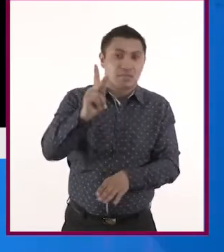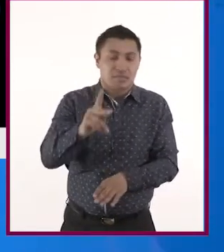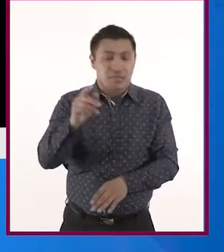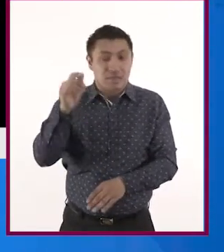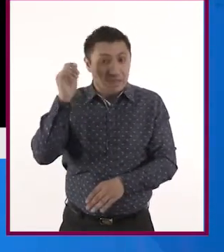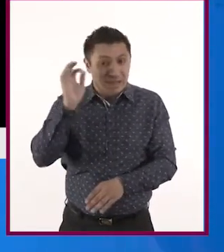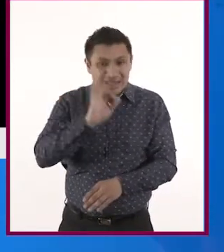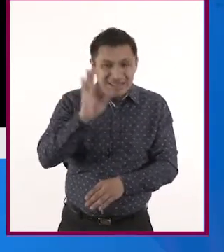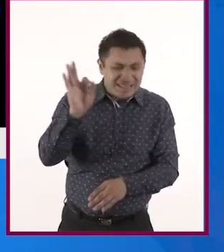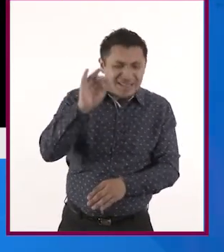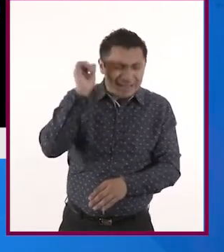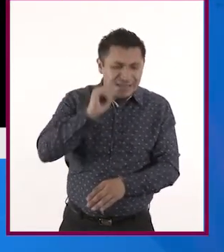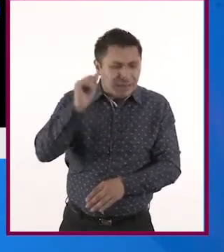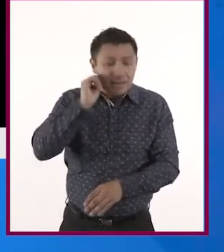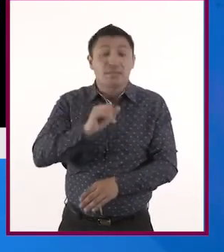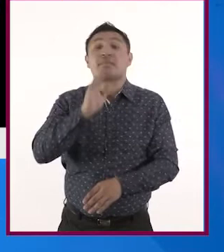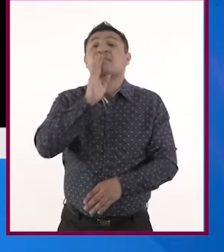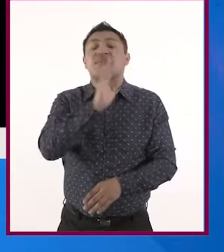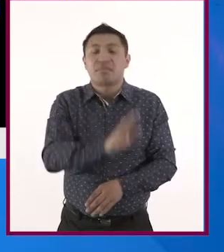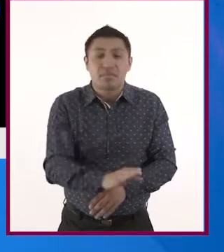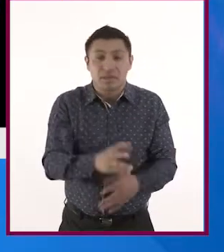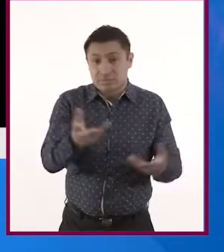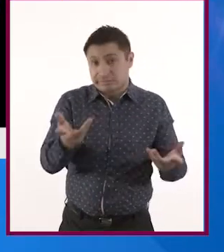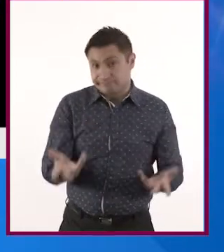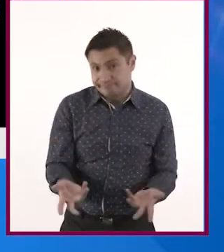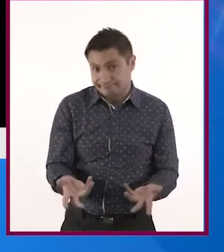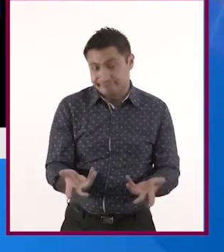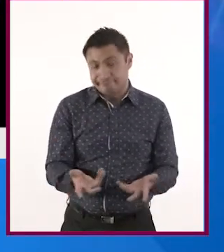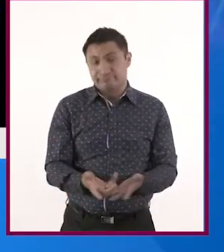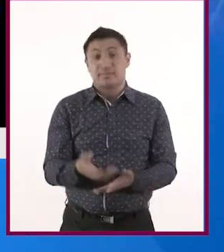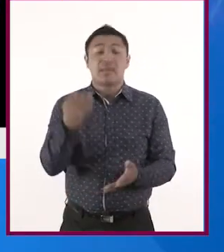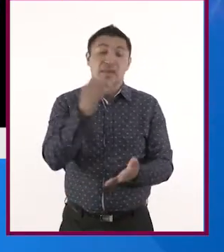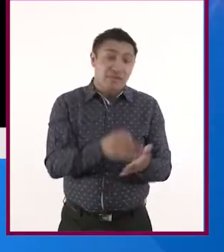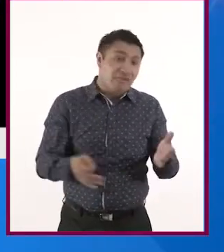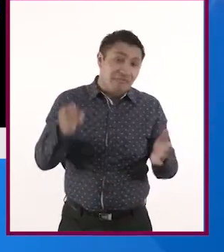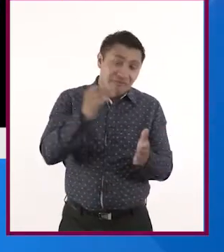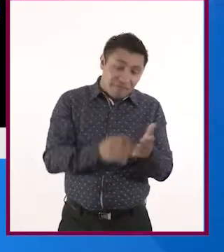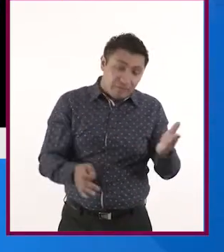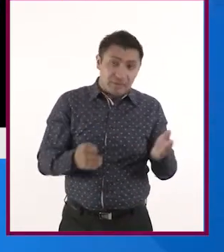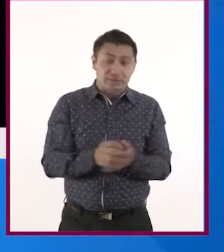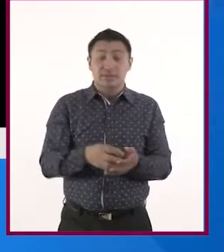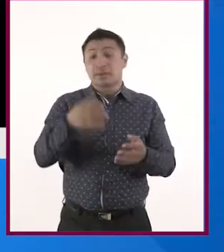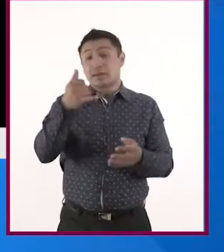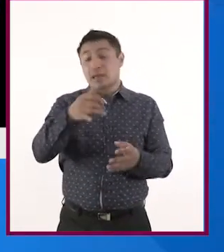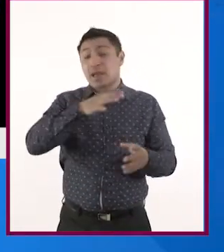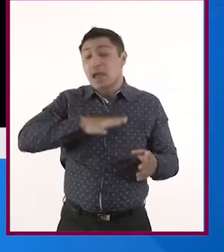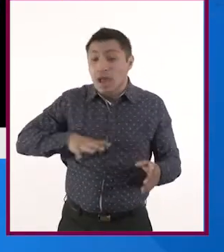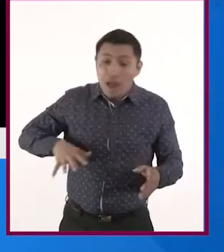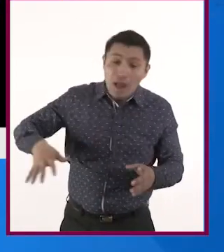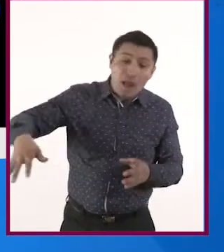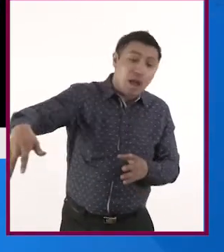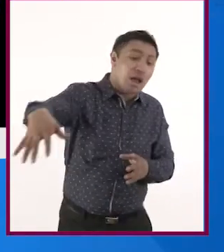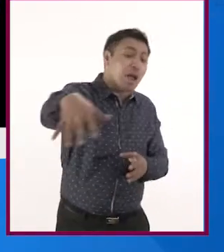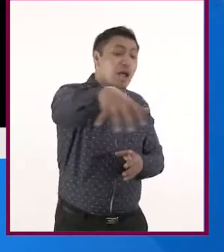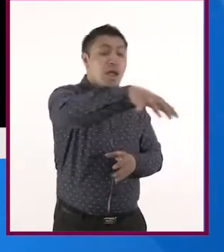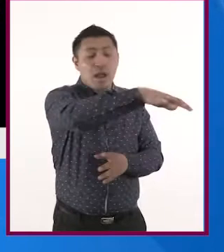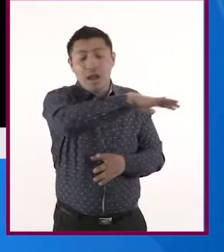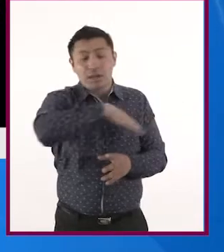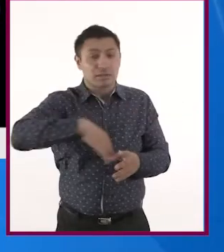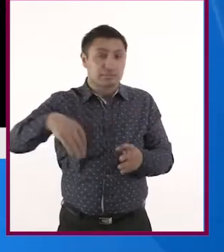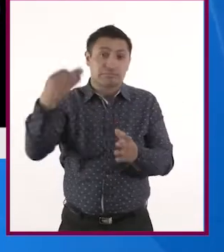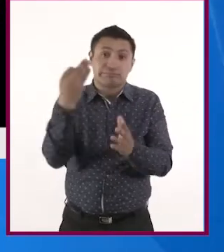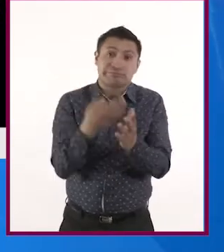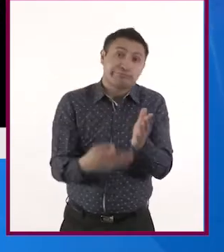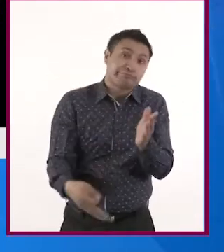centralidad en los asentamientos humanos, y las periferias, ¿no?, quedan exentas de este